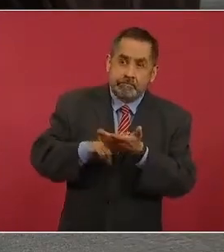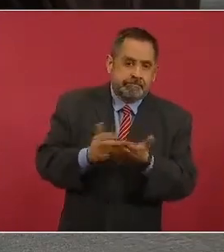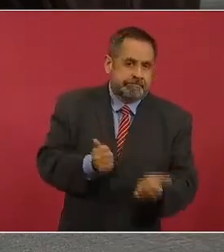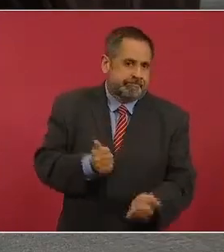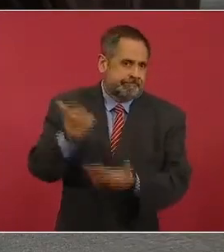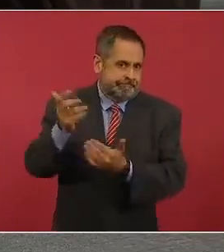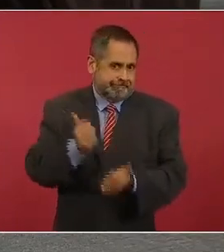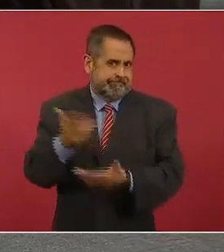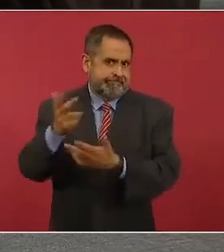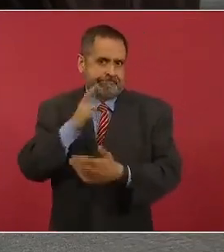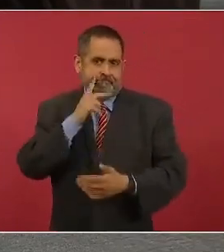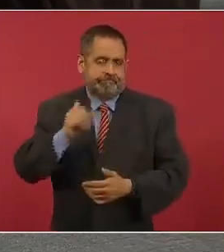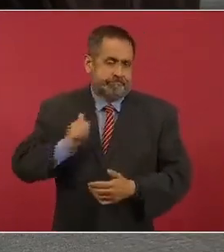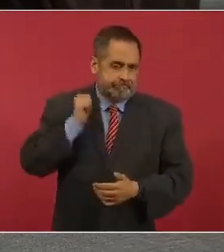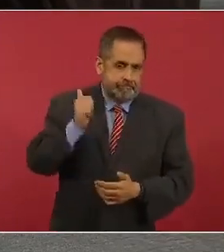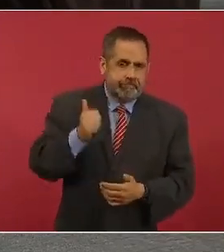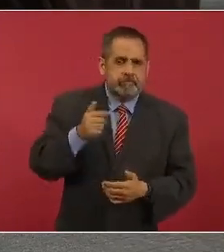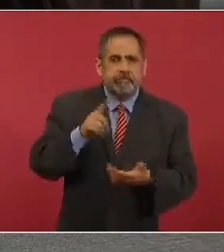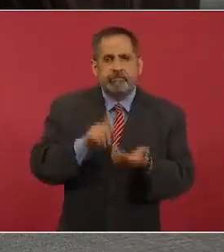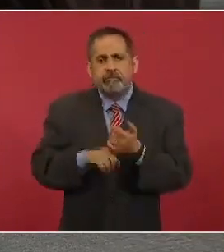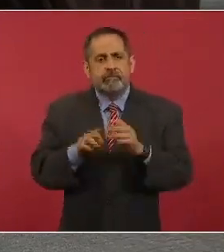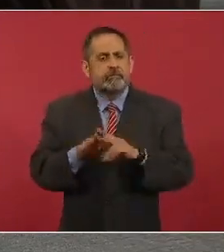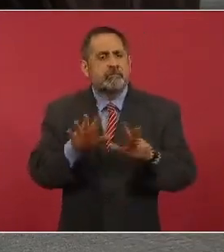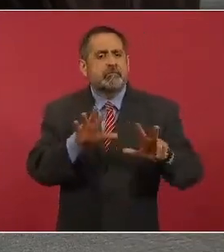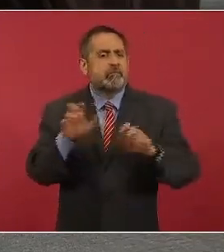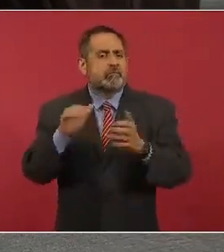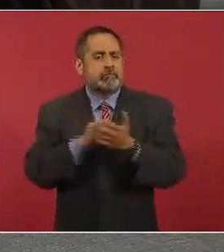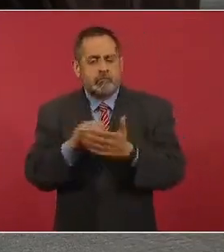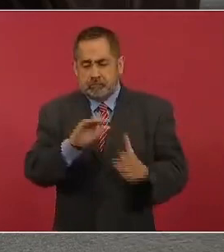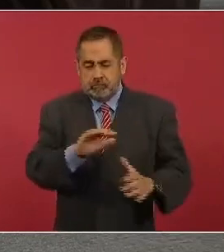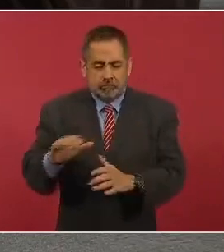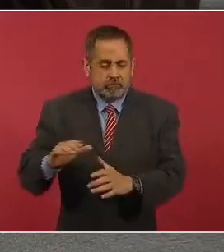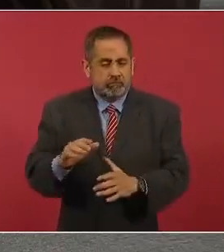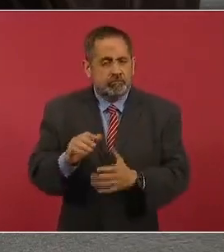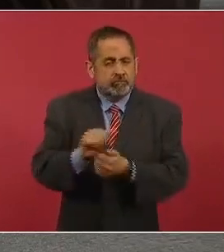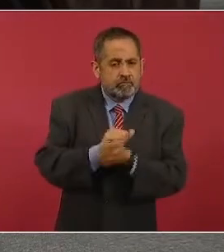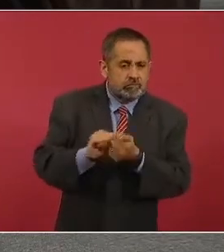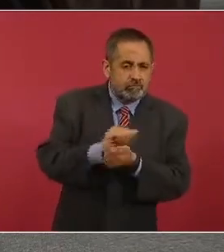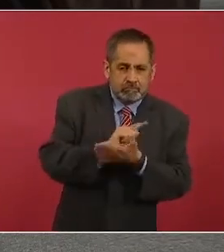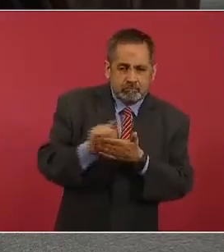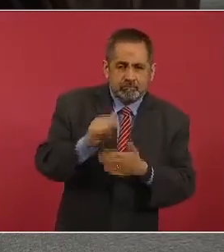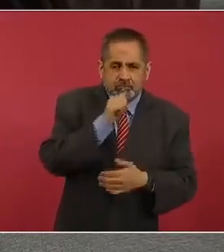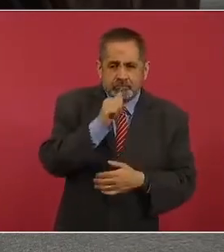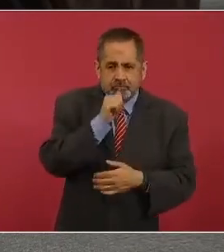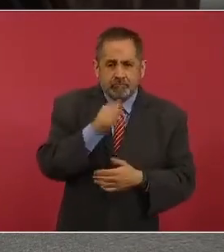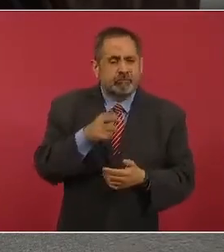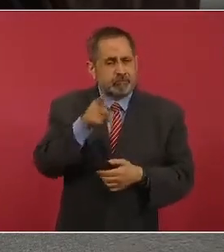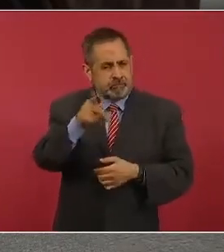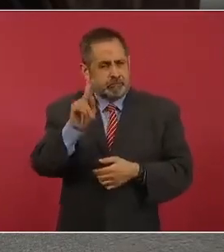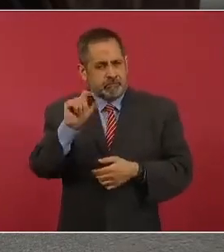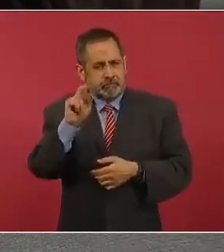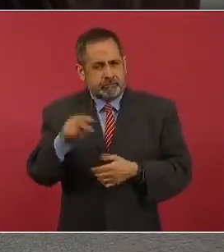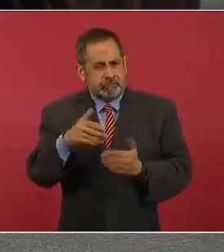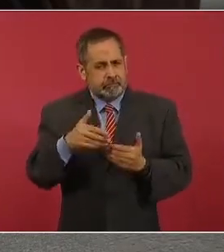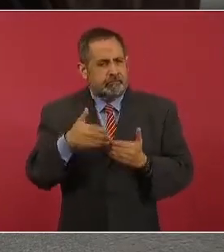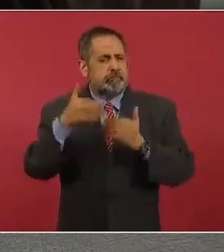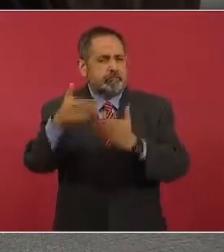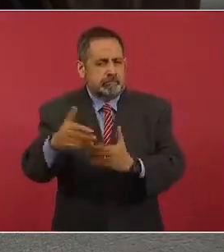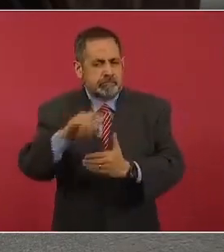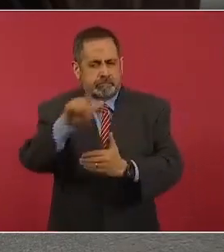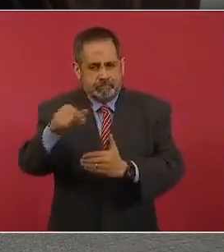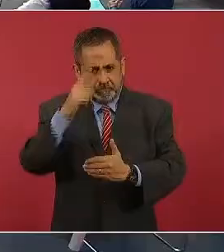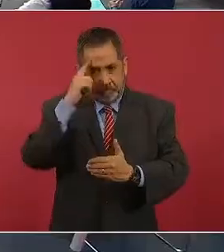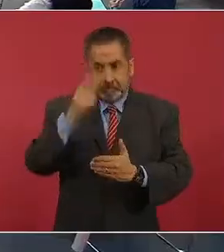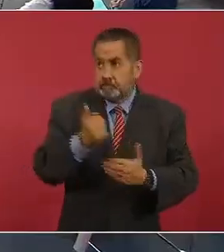logrado del todo pues aumentar a más de 800,000 barriles la refinación. Si por ahora se va a posponer este plan para bajar las